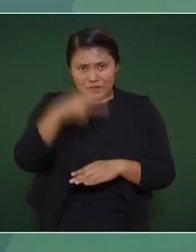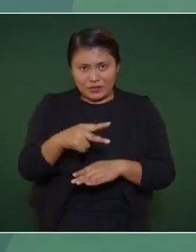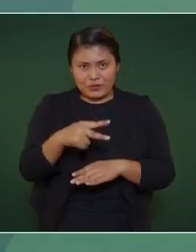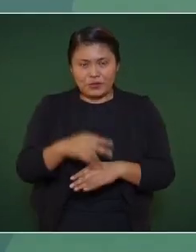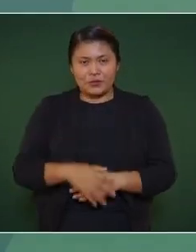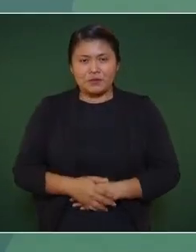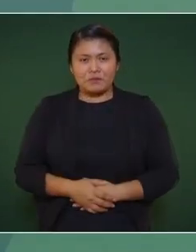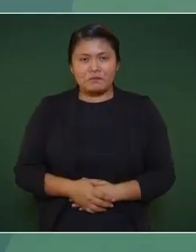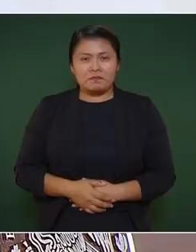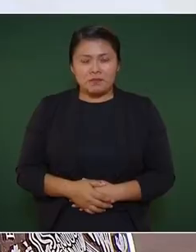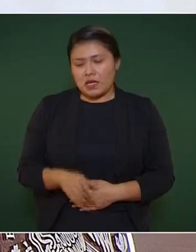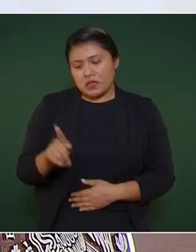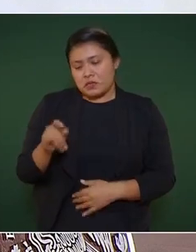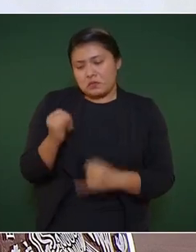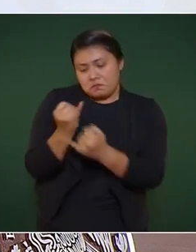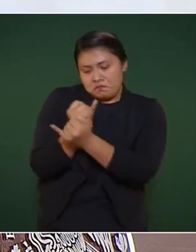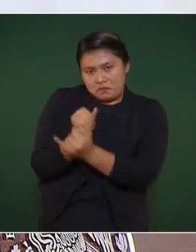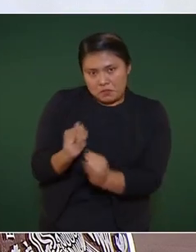autónomo,